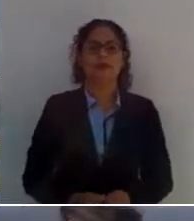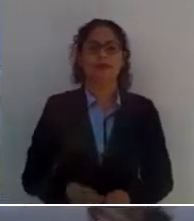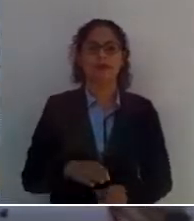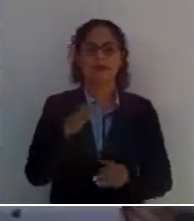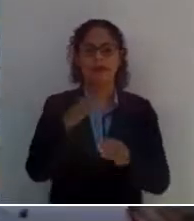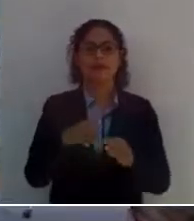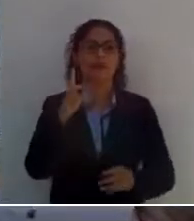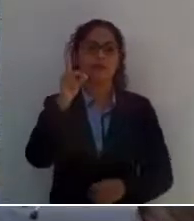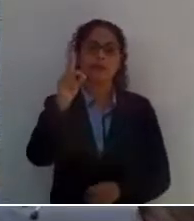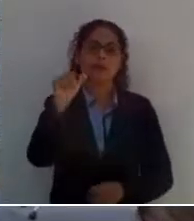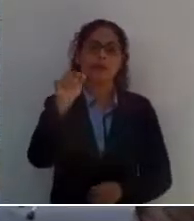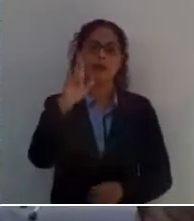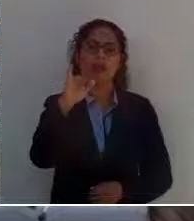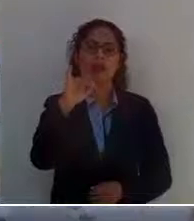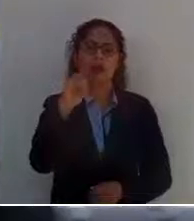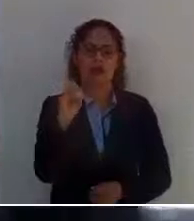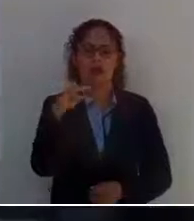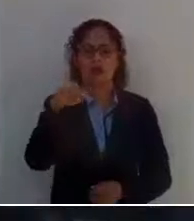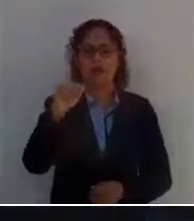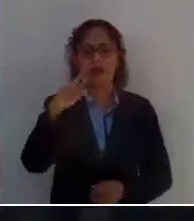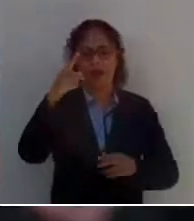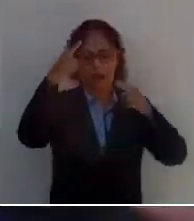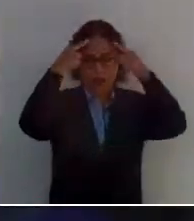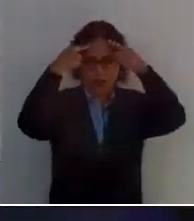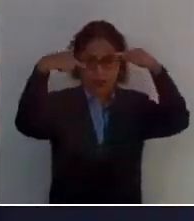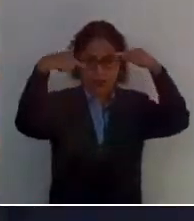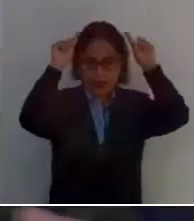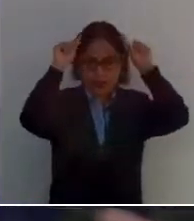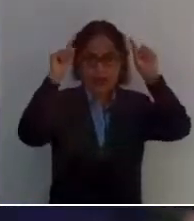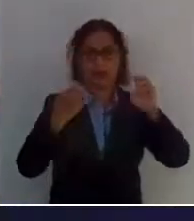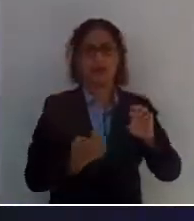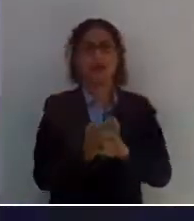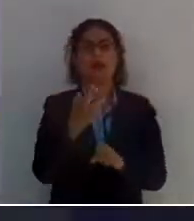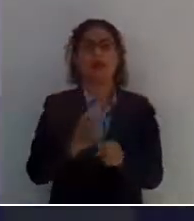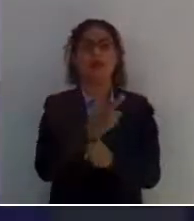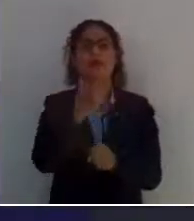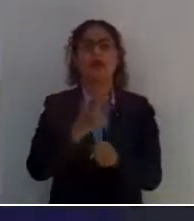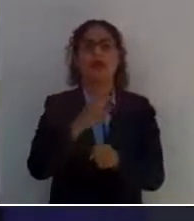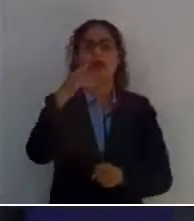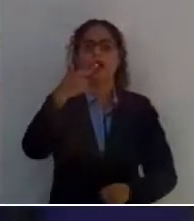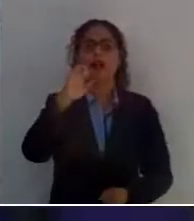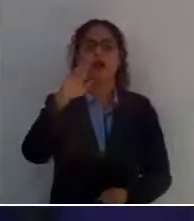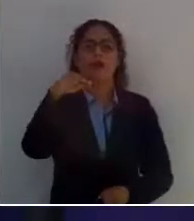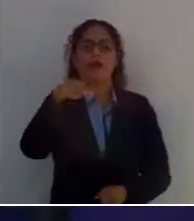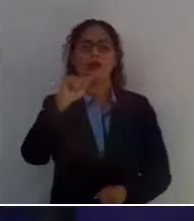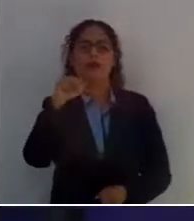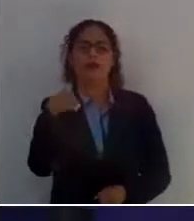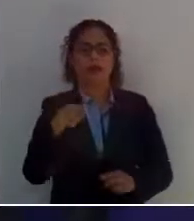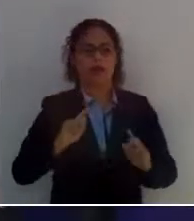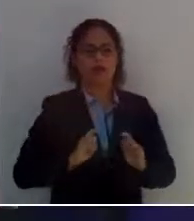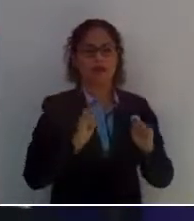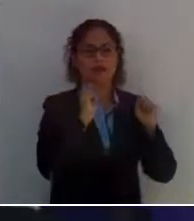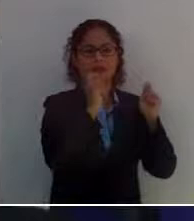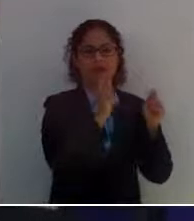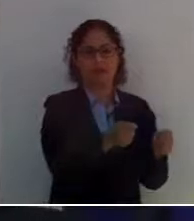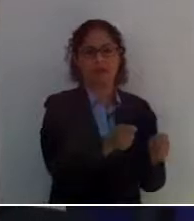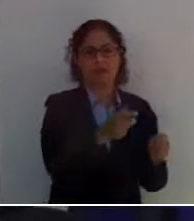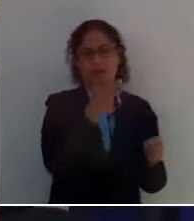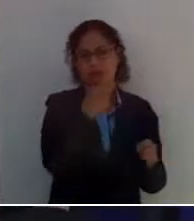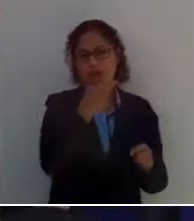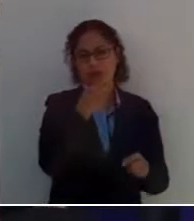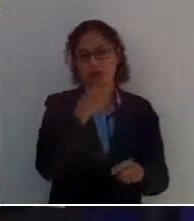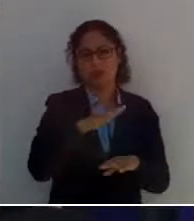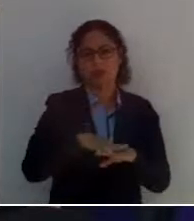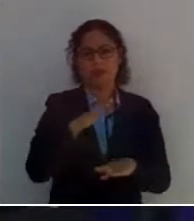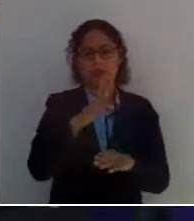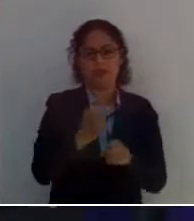Capitán de Navío de Infantería de Marina, diplomado Estado Mayor, Germán Manuel García Ramírez, en representación del Almirante Cuerpo General,